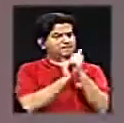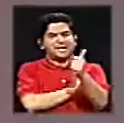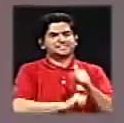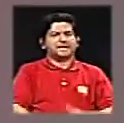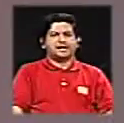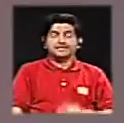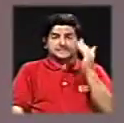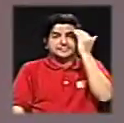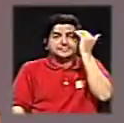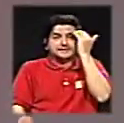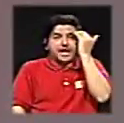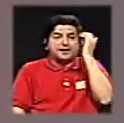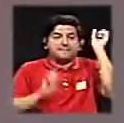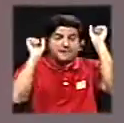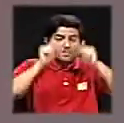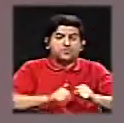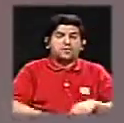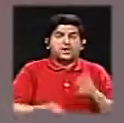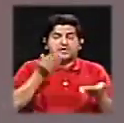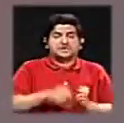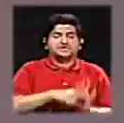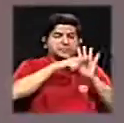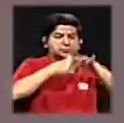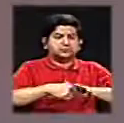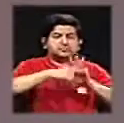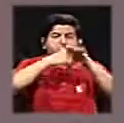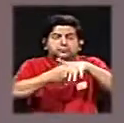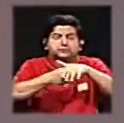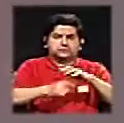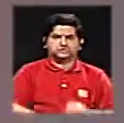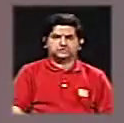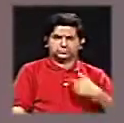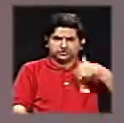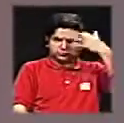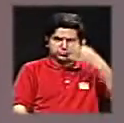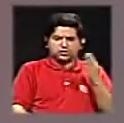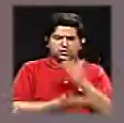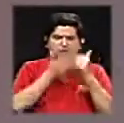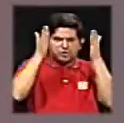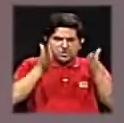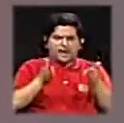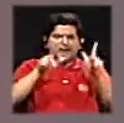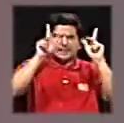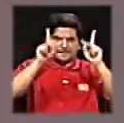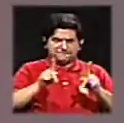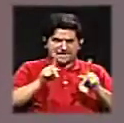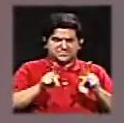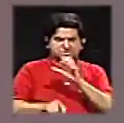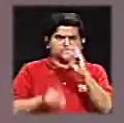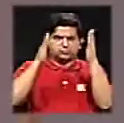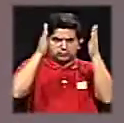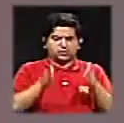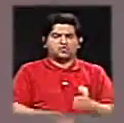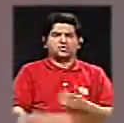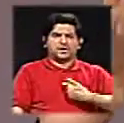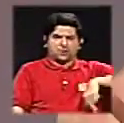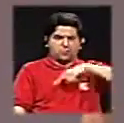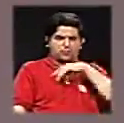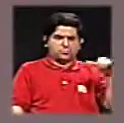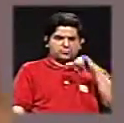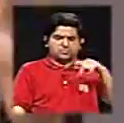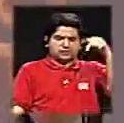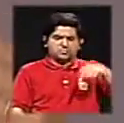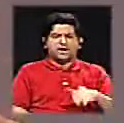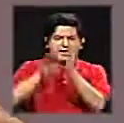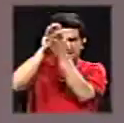porque se sabía que podía venir una cabeza de agua. Yo creo que alguien que sea costarricense, que haya crecido como nosotros en medio de